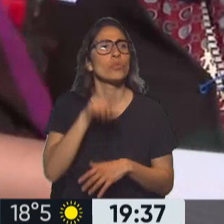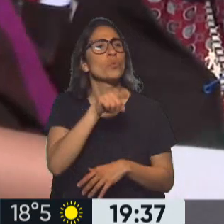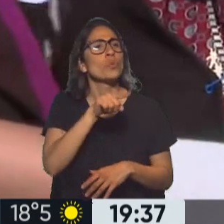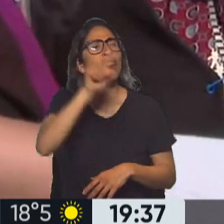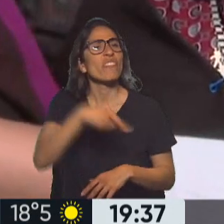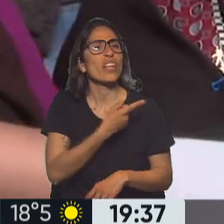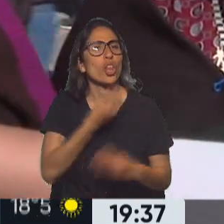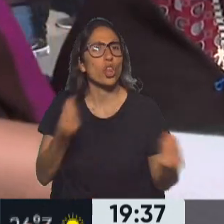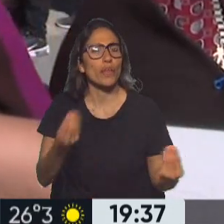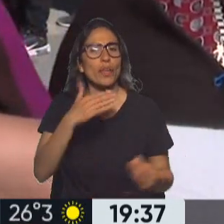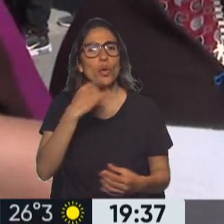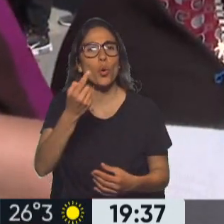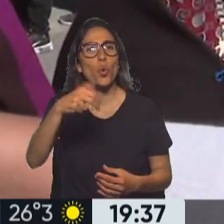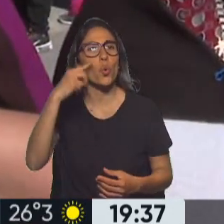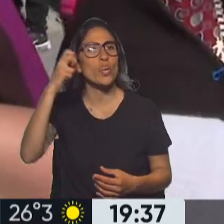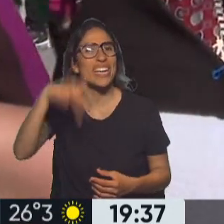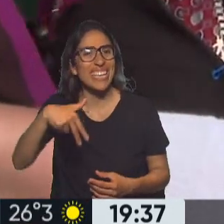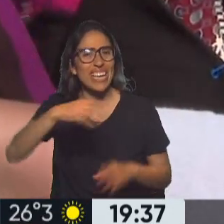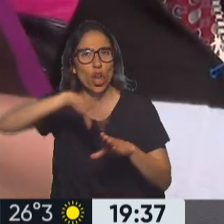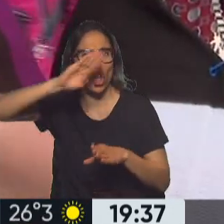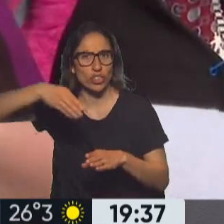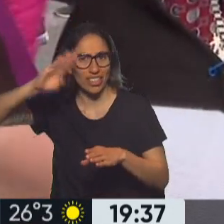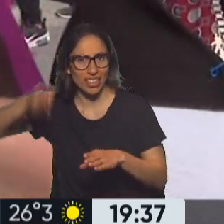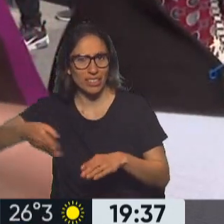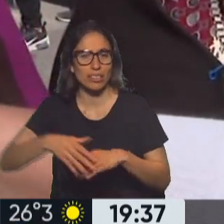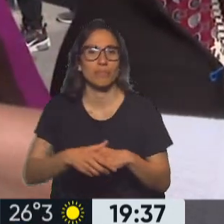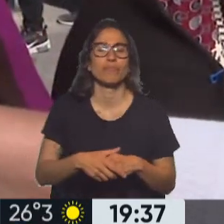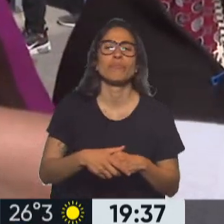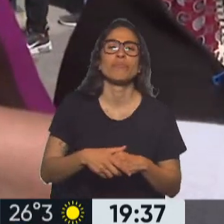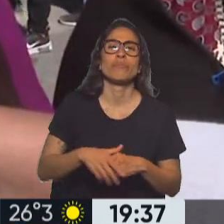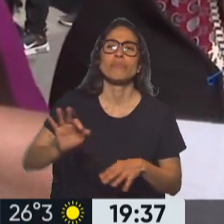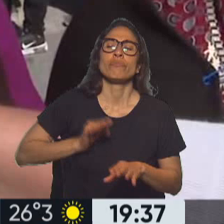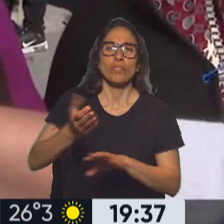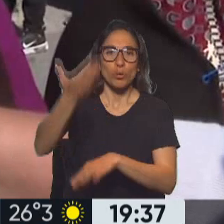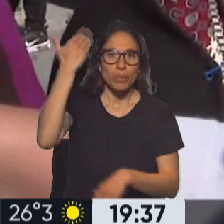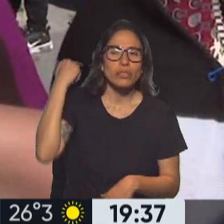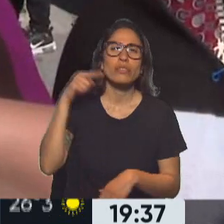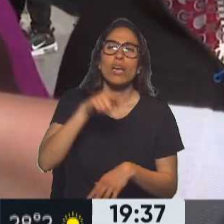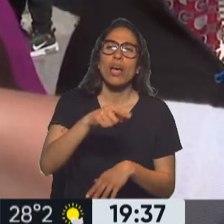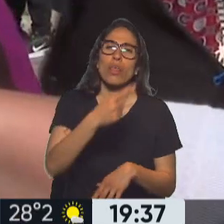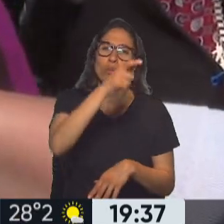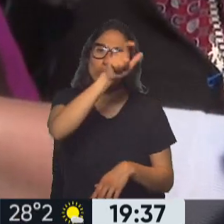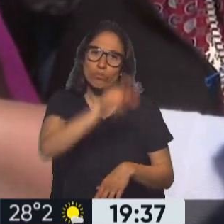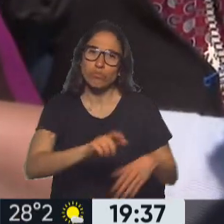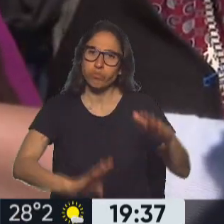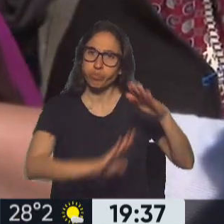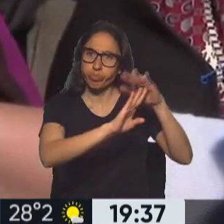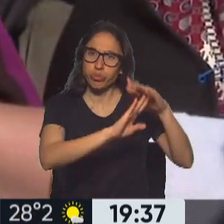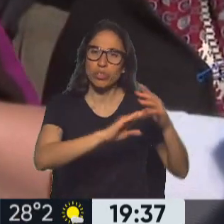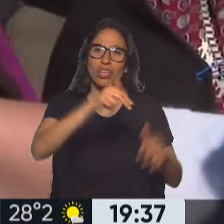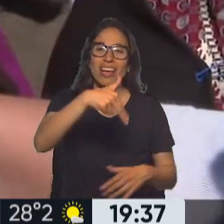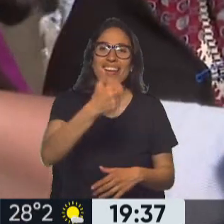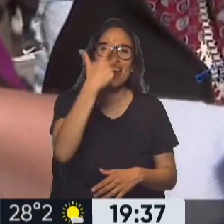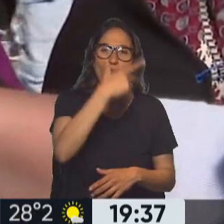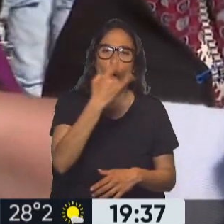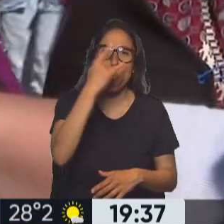por la situación que se vivió el año pasado con la comunidad Lafken Huincul Mapu, que se apresó a la macho Betiana Coluán Nahuel